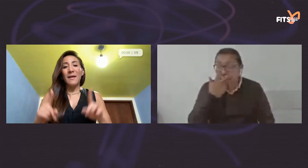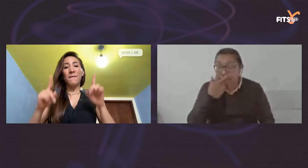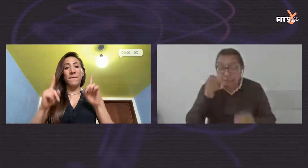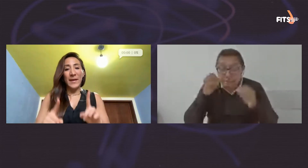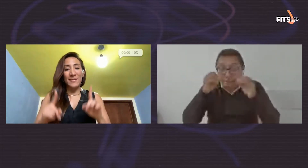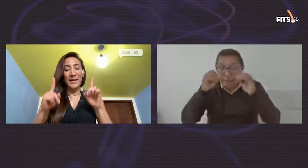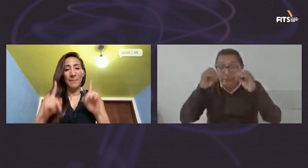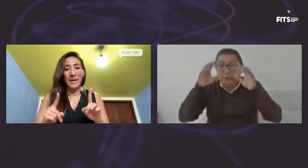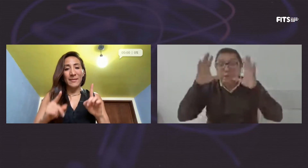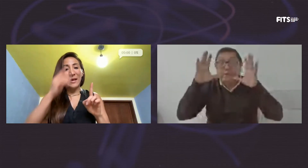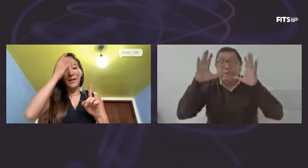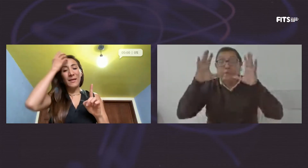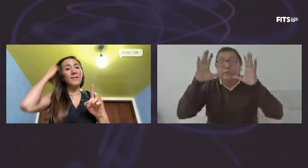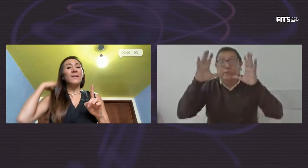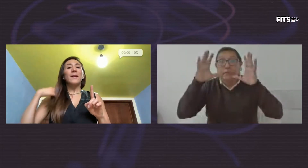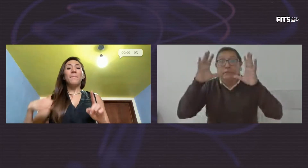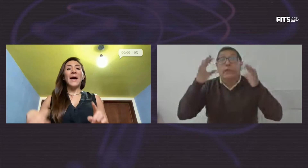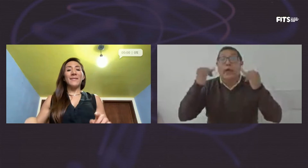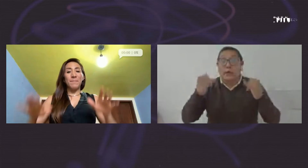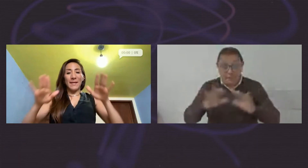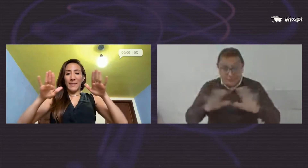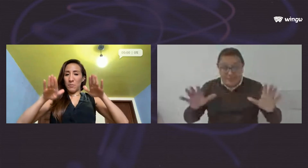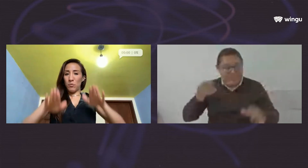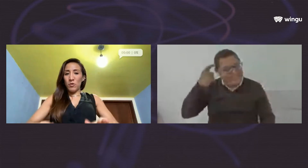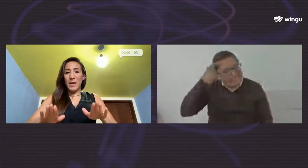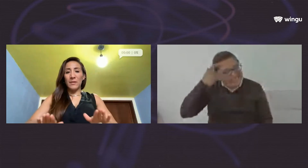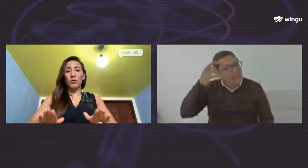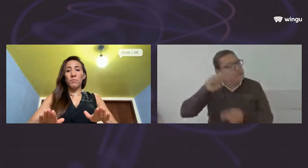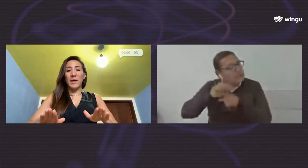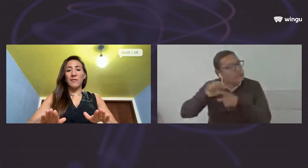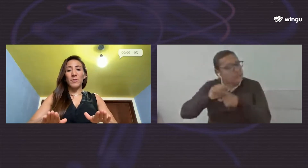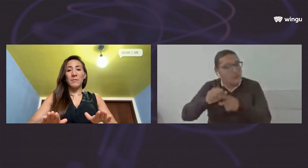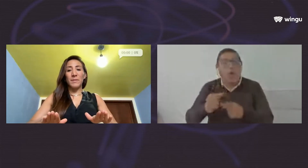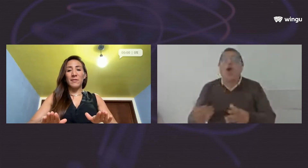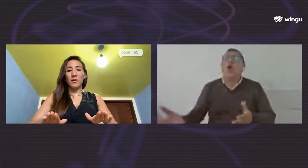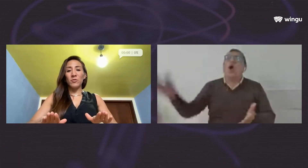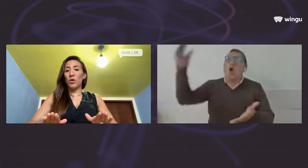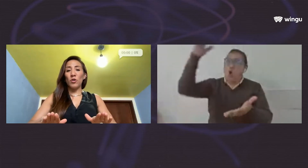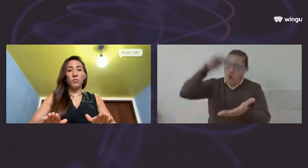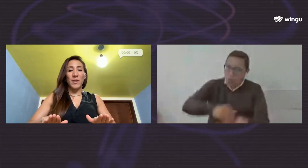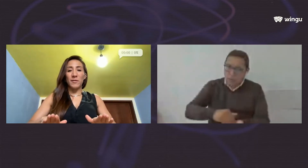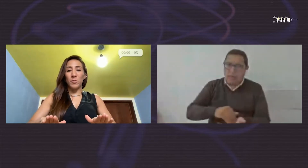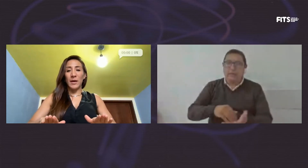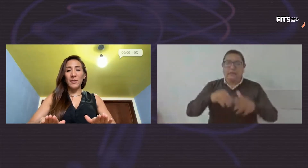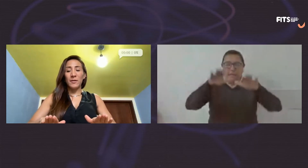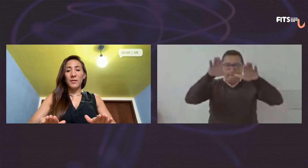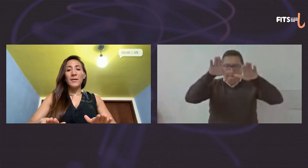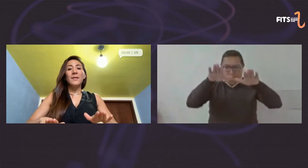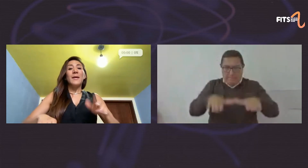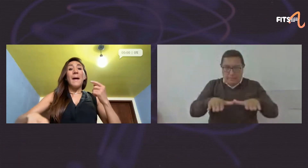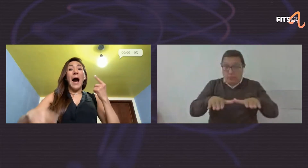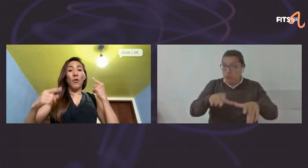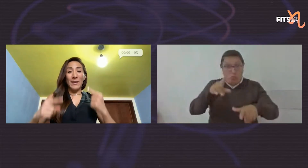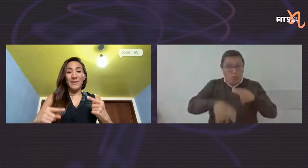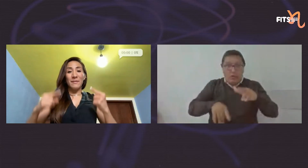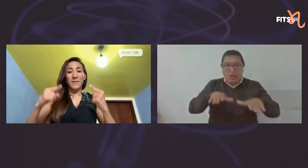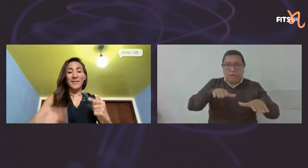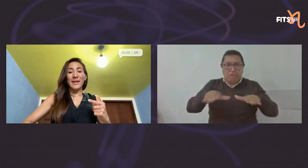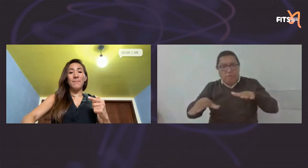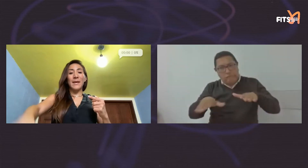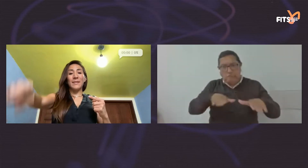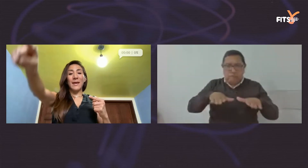sí, físicamente, vas a plantar muy bien tus pies sobre el piso, no los puedes mover. Ahora